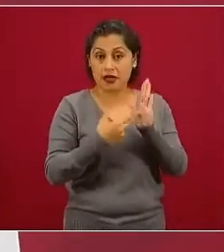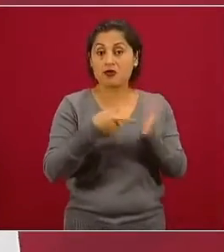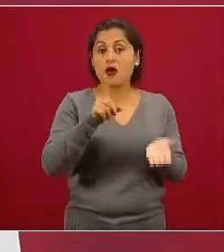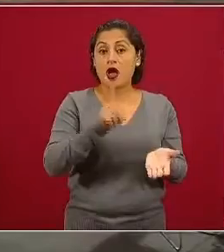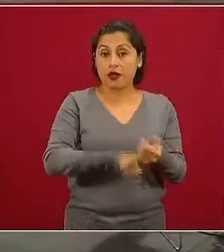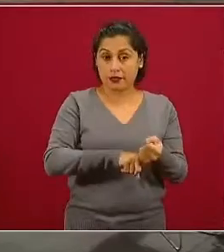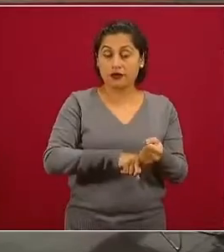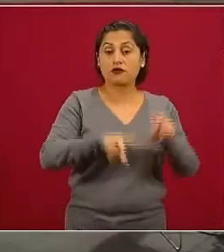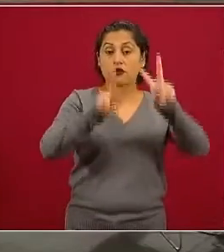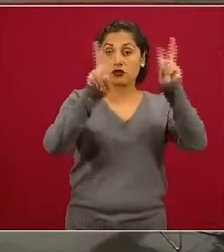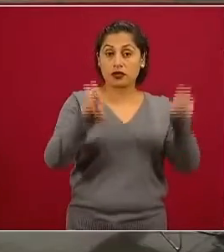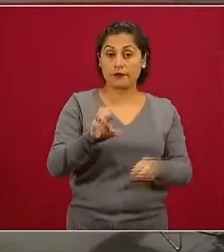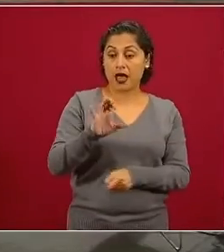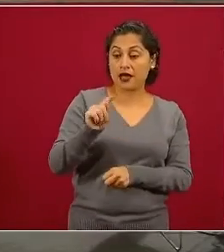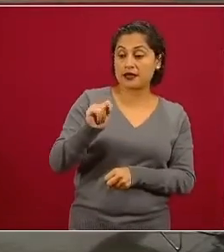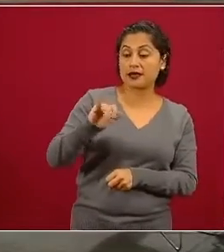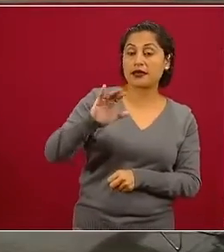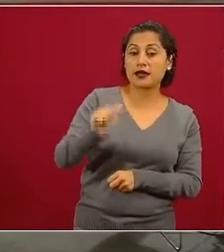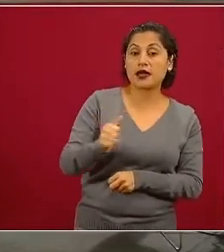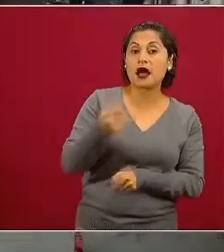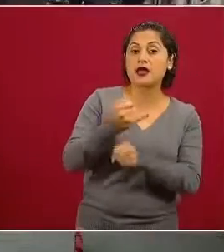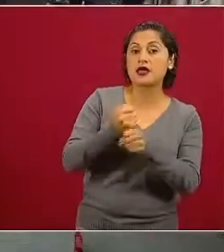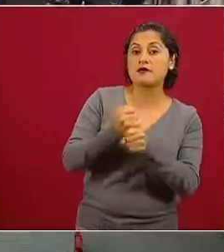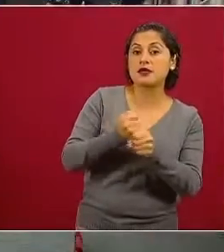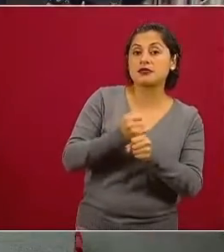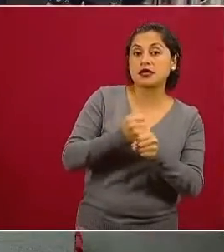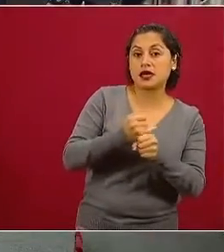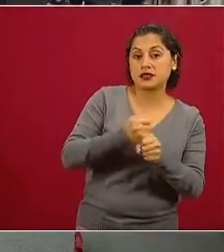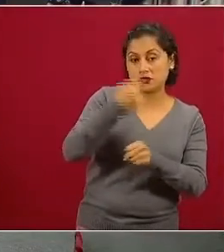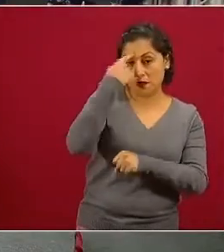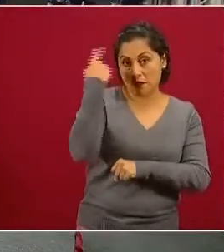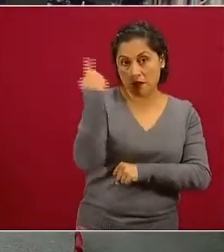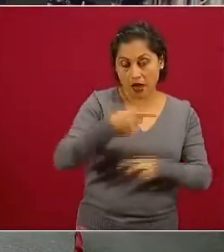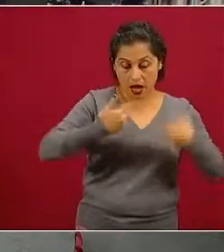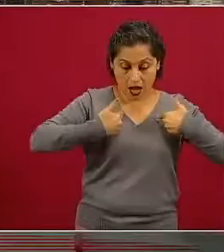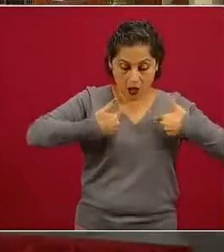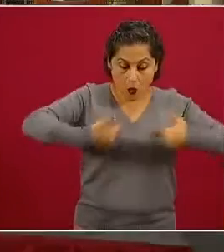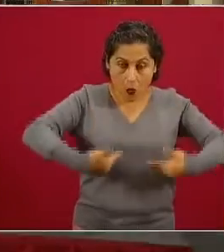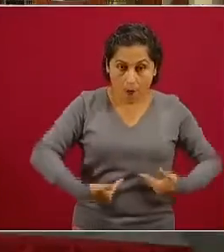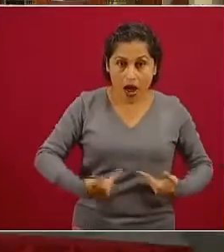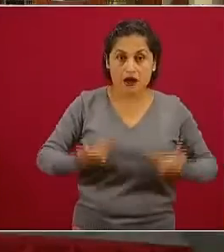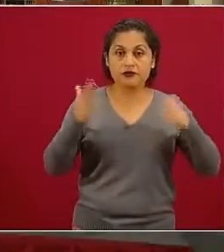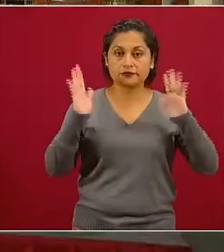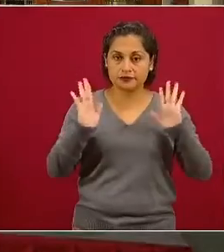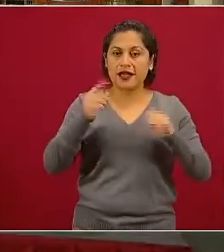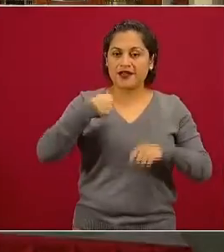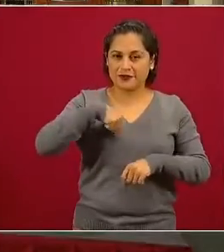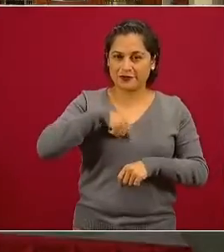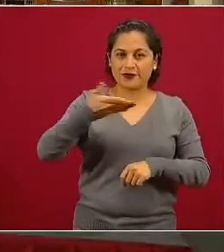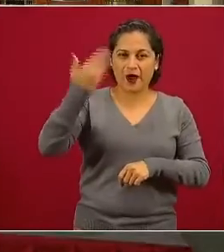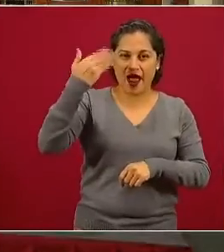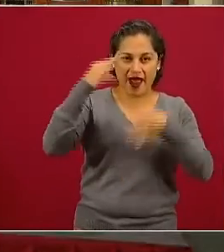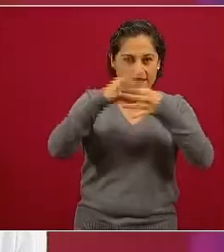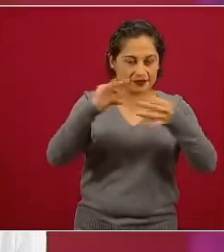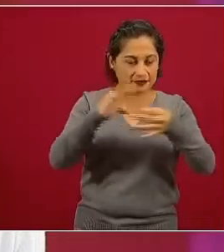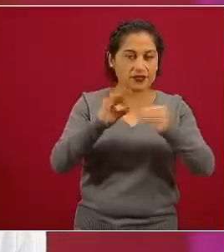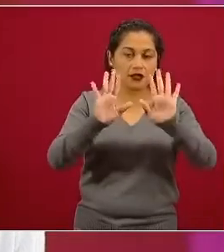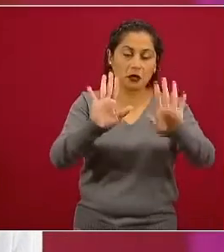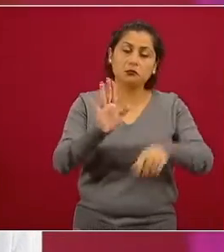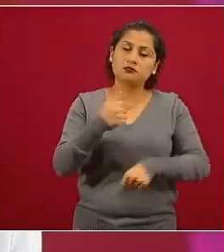Entonces, esto es para aclarar algunas de las cosas que se dijeron la semana pasada. Que mexicanas o mexicanos participen en